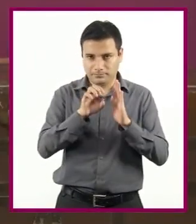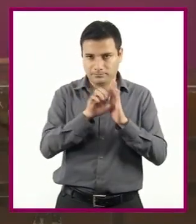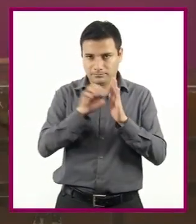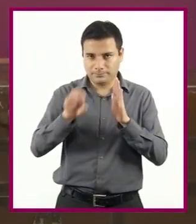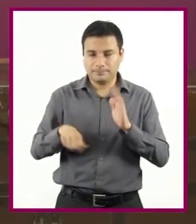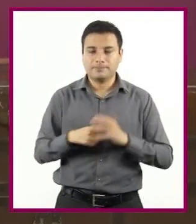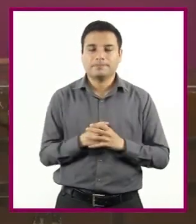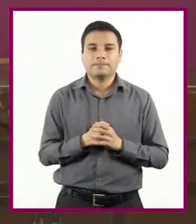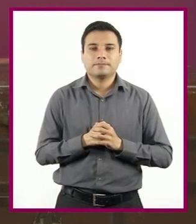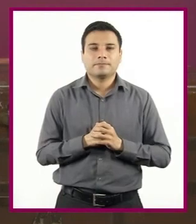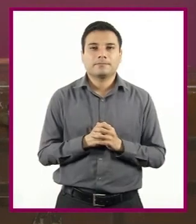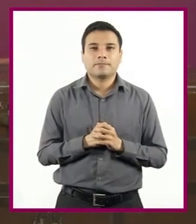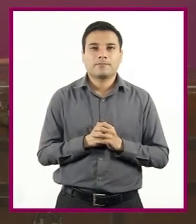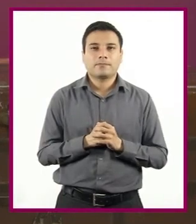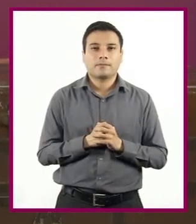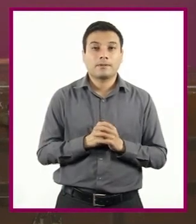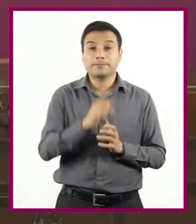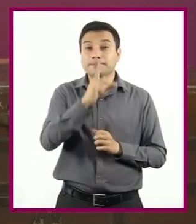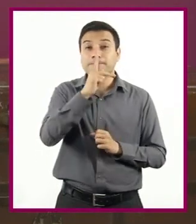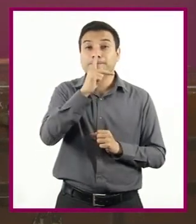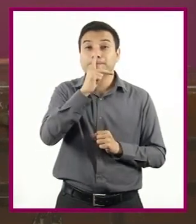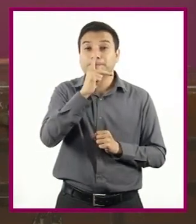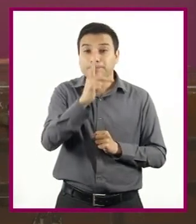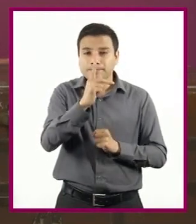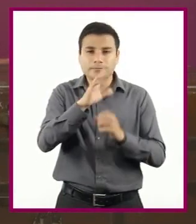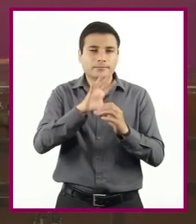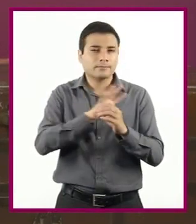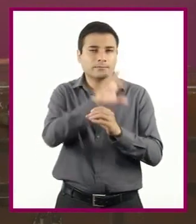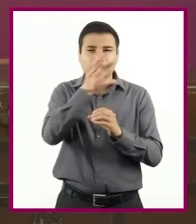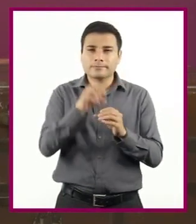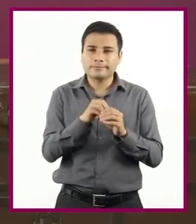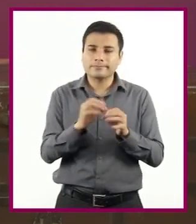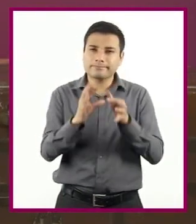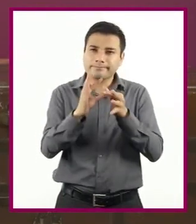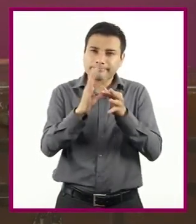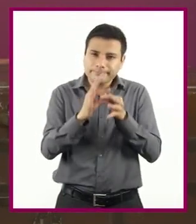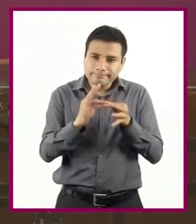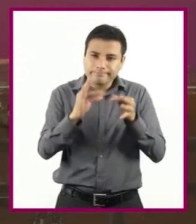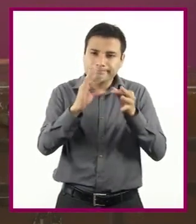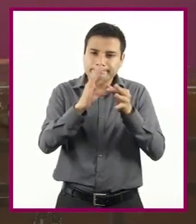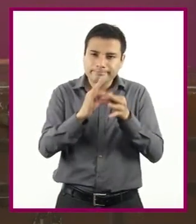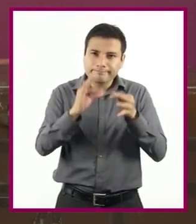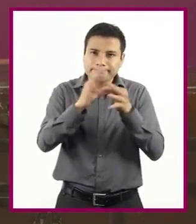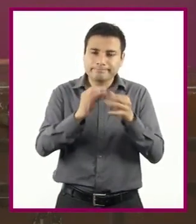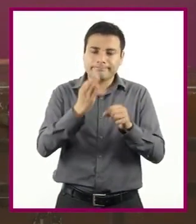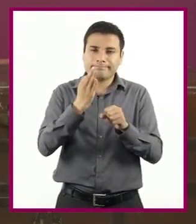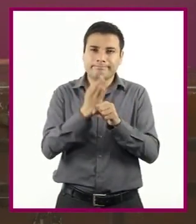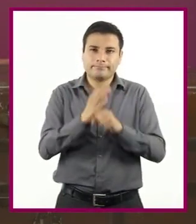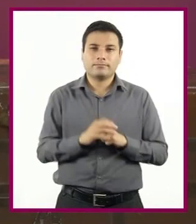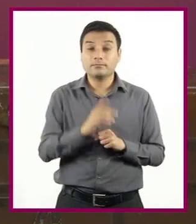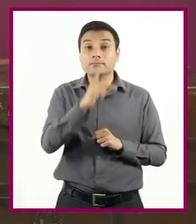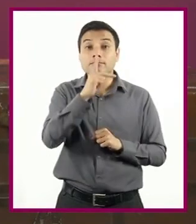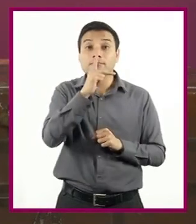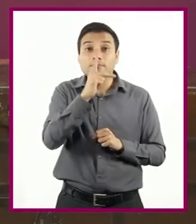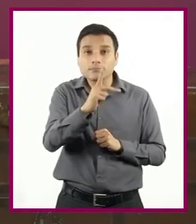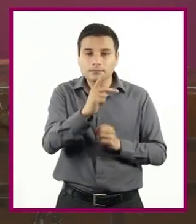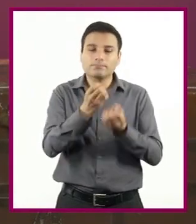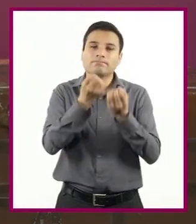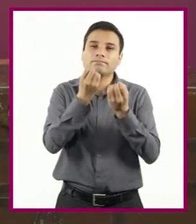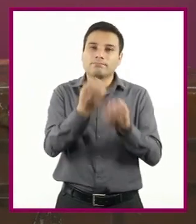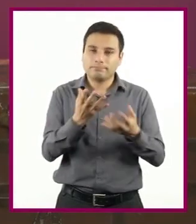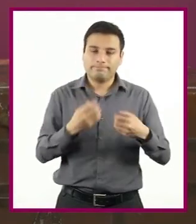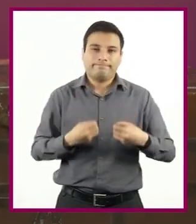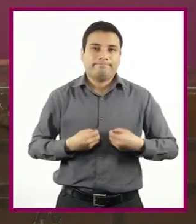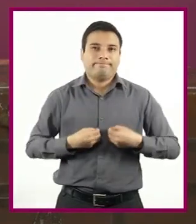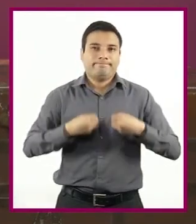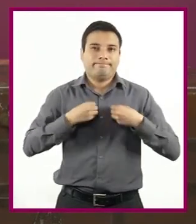Estas son todas las palabras que te ofrezco, que te hago oír ahora, palabras de vida que estaban